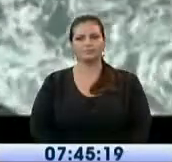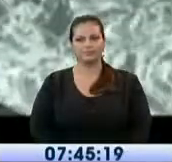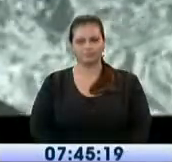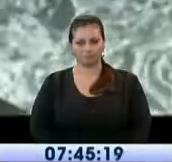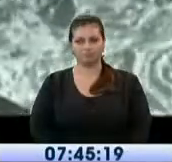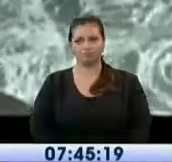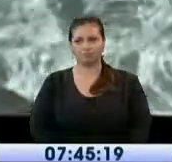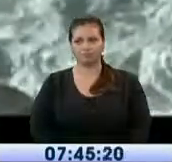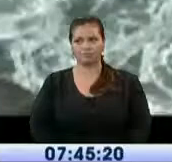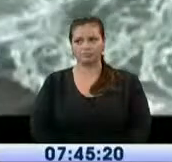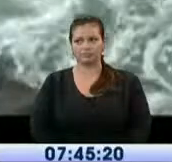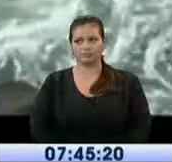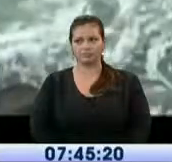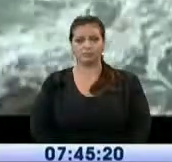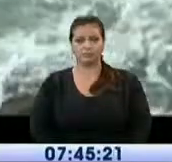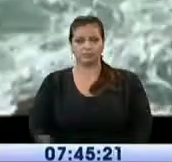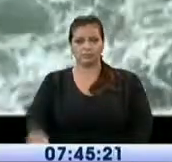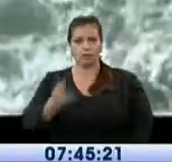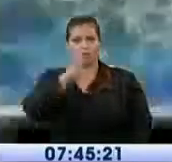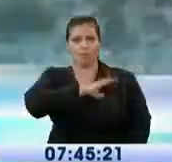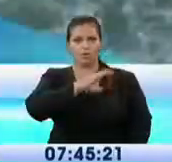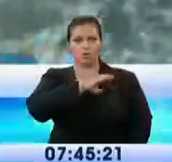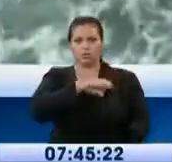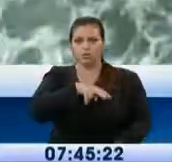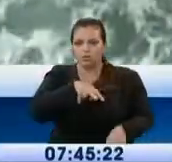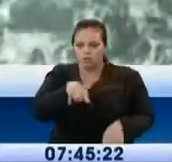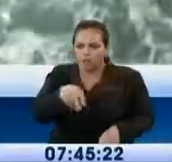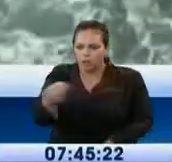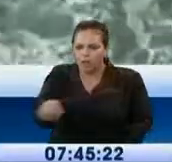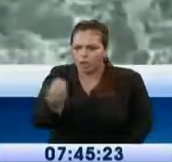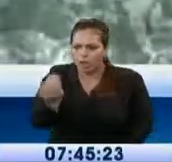Arriesgar su vida para salvar otra.